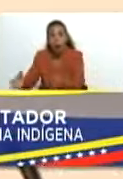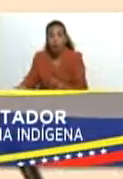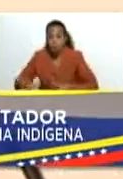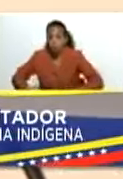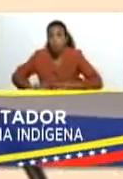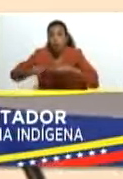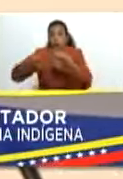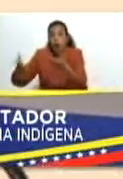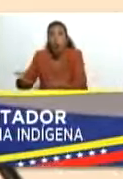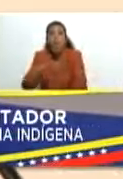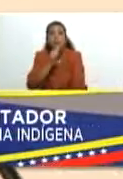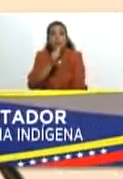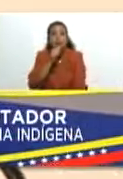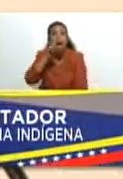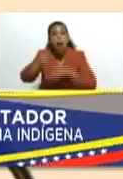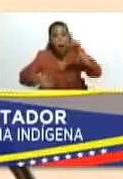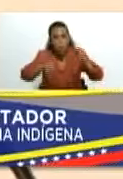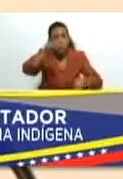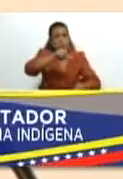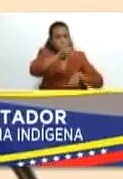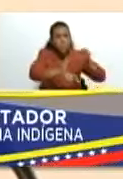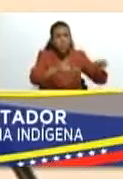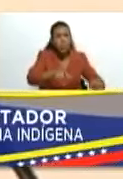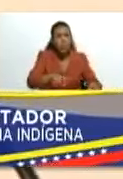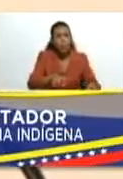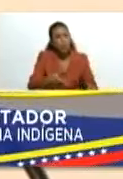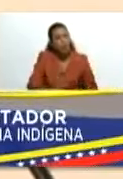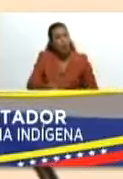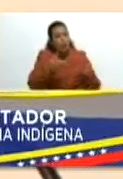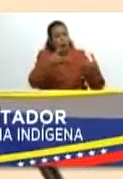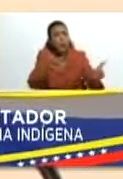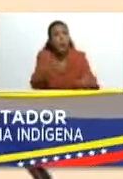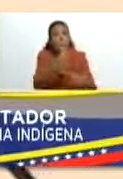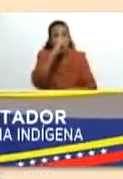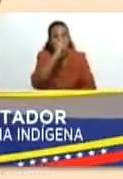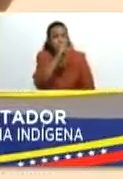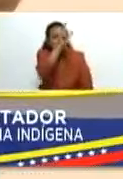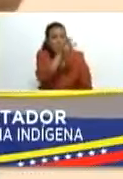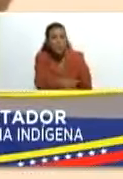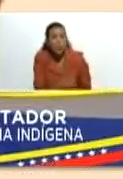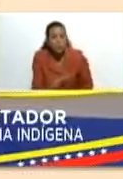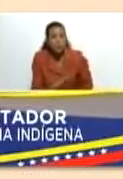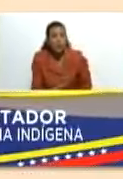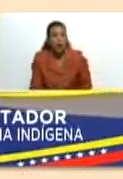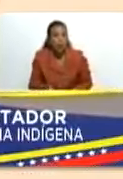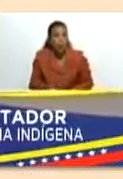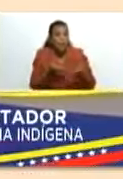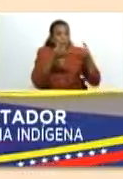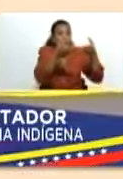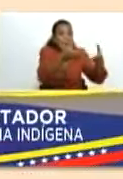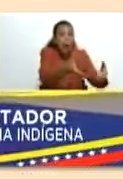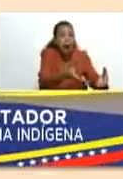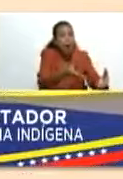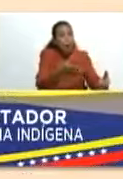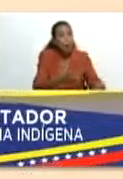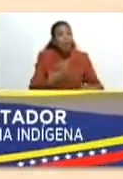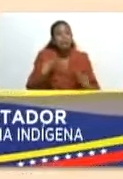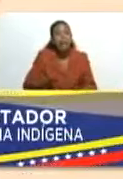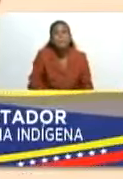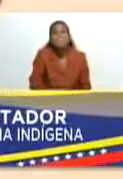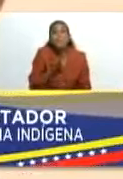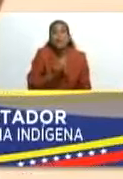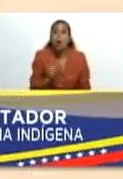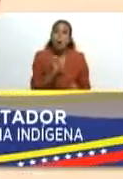Lo regalo en algunas oportunidades. Cuando voy a hacer un regalo de cumpleaños, yo regalo el libro de Gustavo Pereira. O en